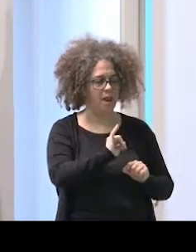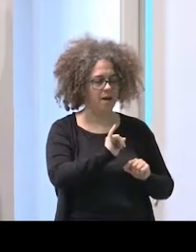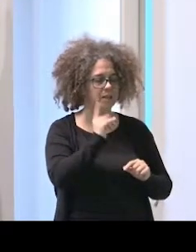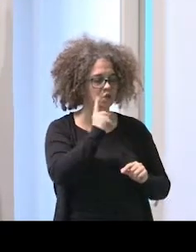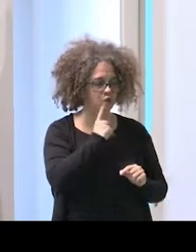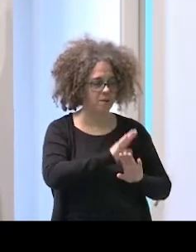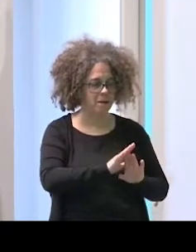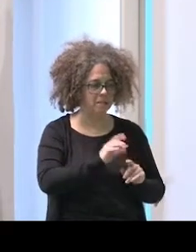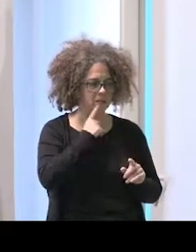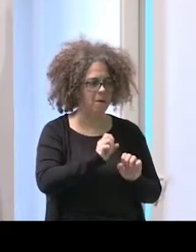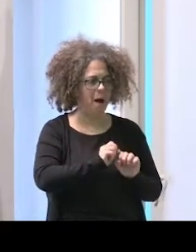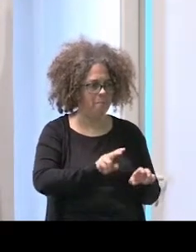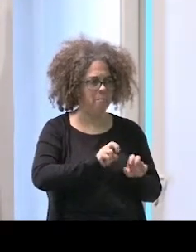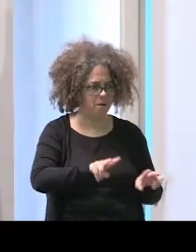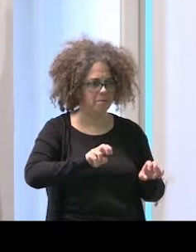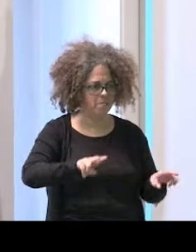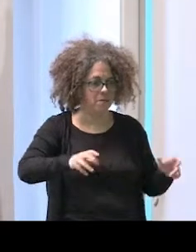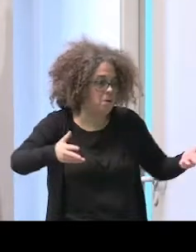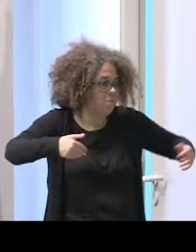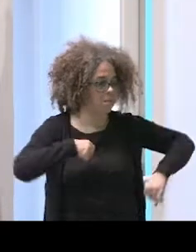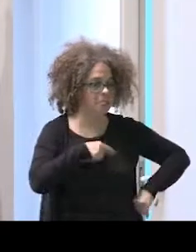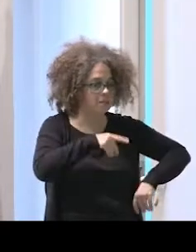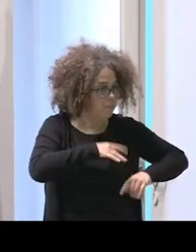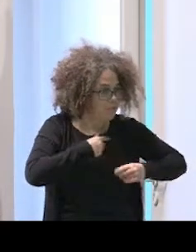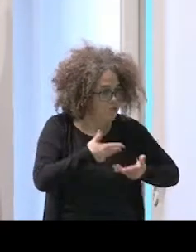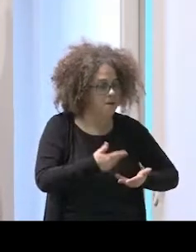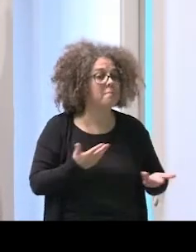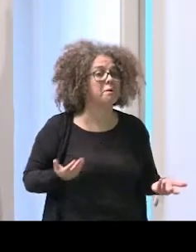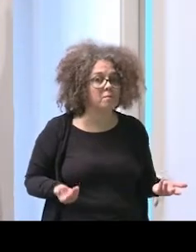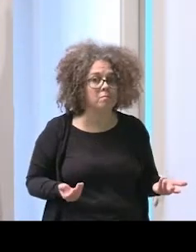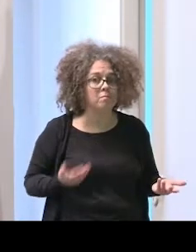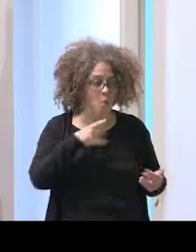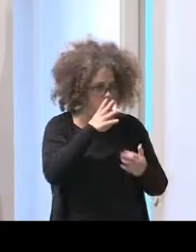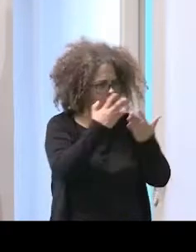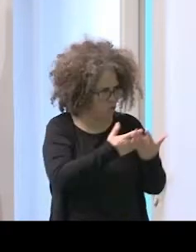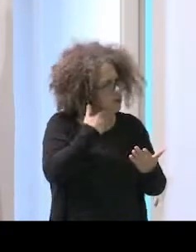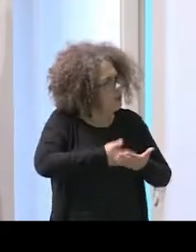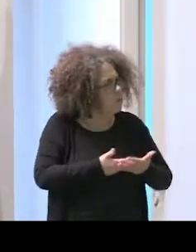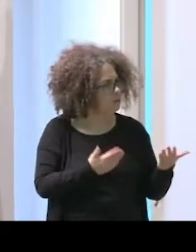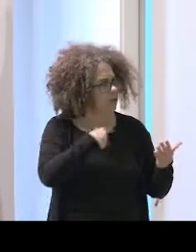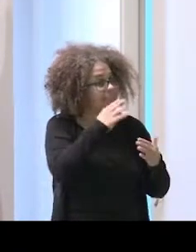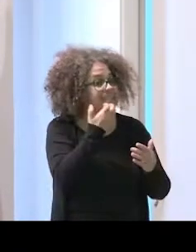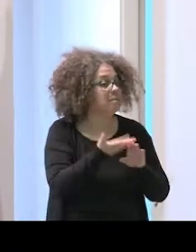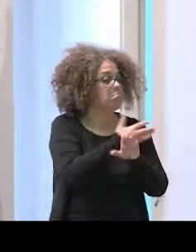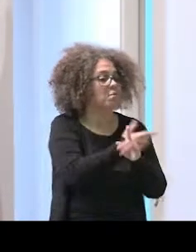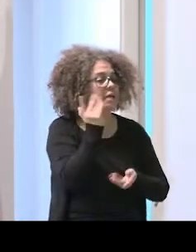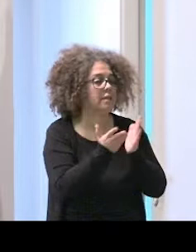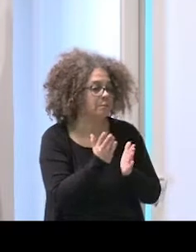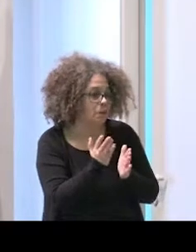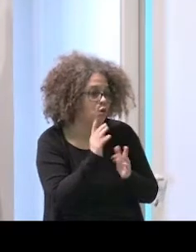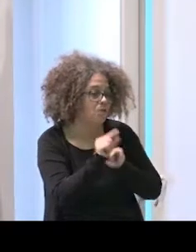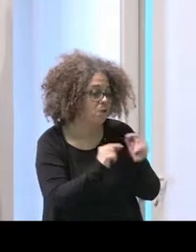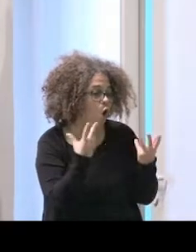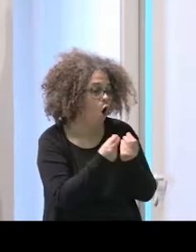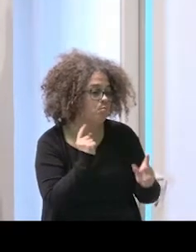sordera, que cada vez está peor, y tú dices, es que podría ayudarle, ¿vale? Porque hay estudios que sí que demuestran que el tratamiento con valganciclovir,